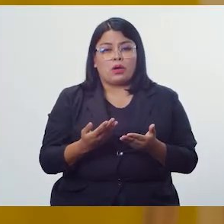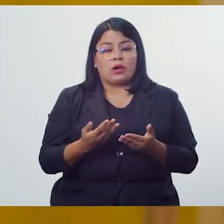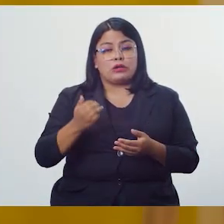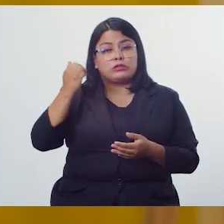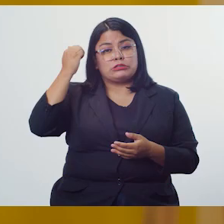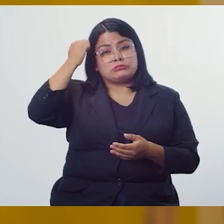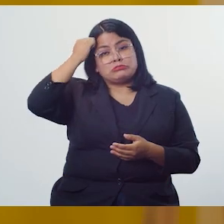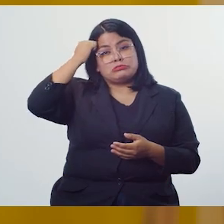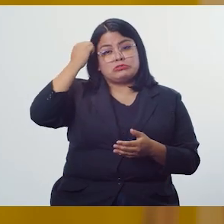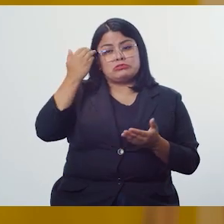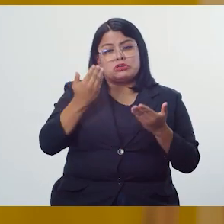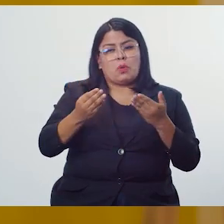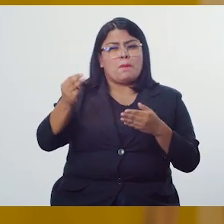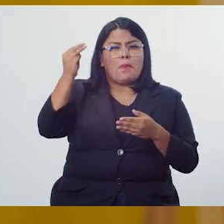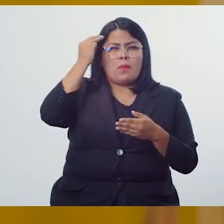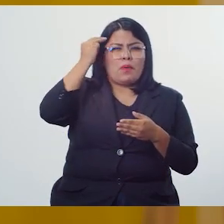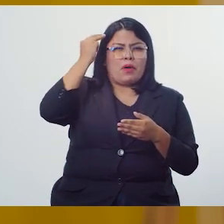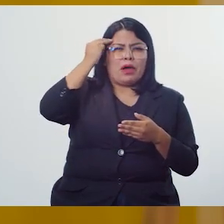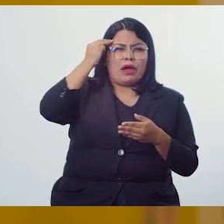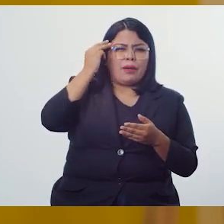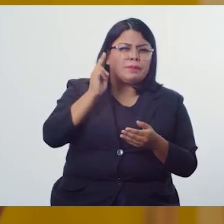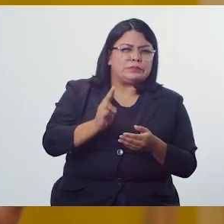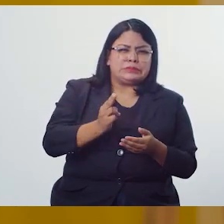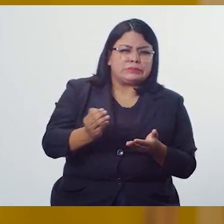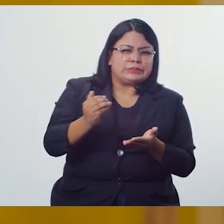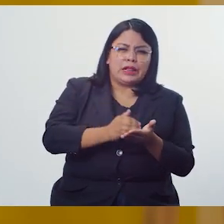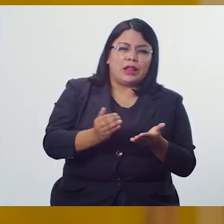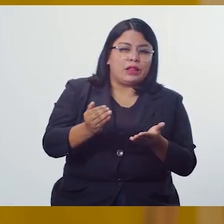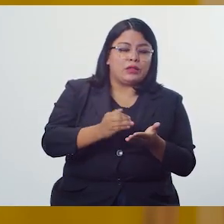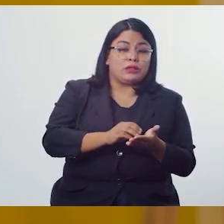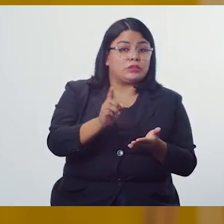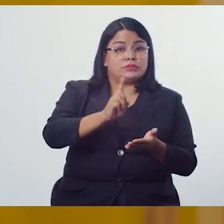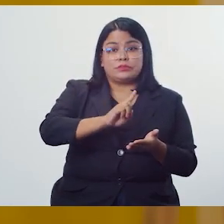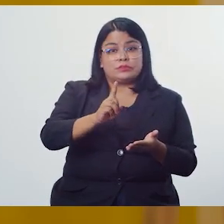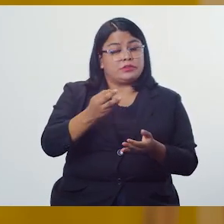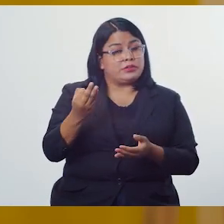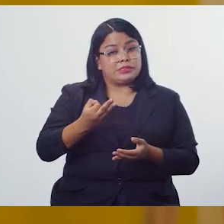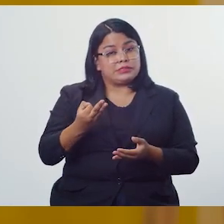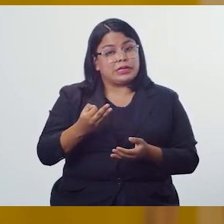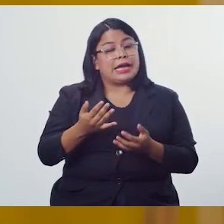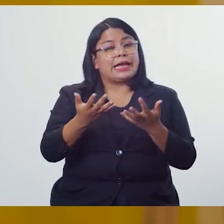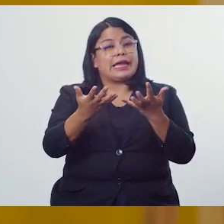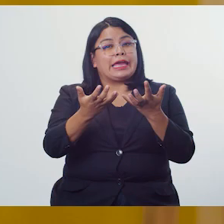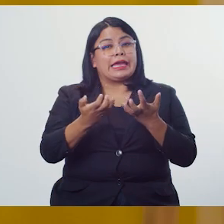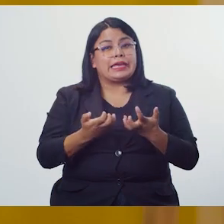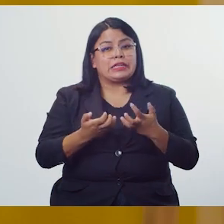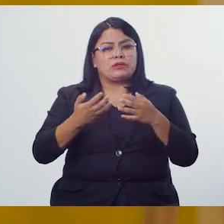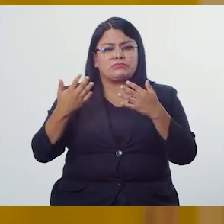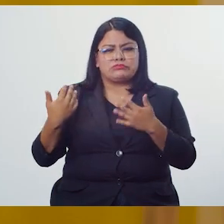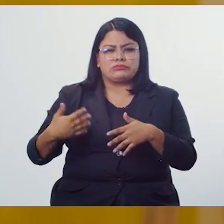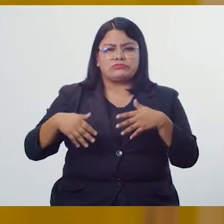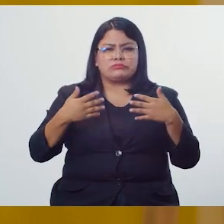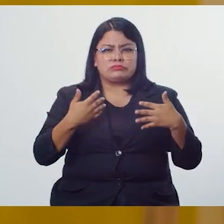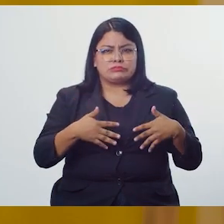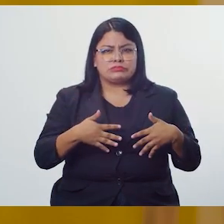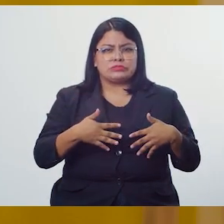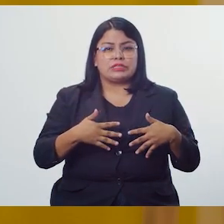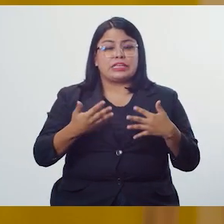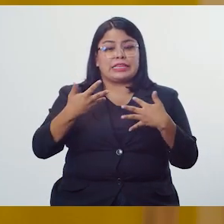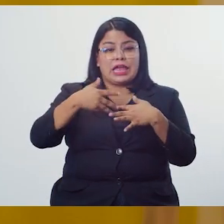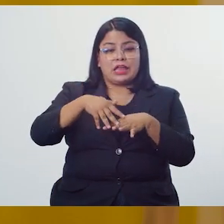sería un aprendizaje memorístico, repetitivo, y no queremos eso, sino que queremos una interacción con el